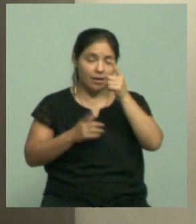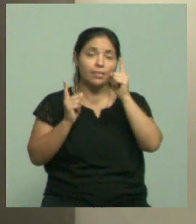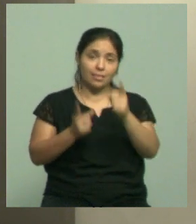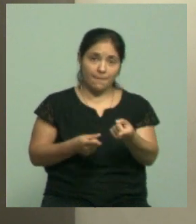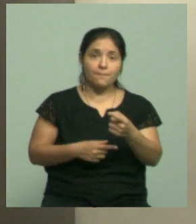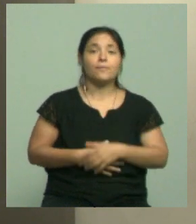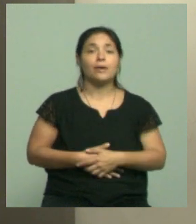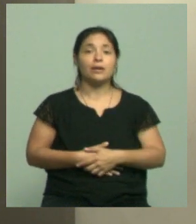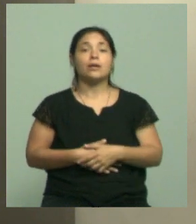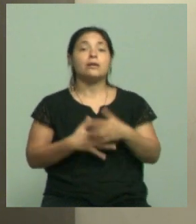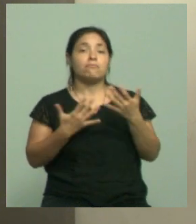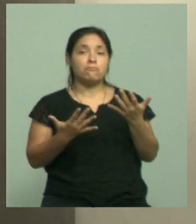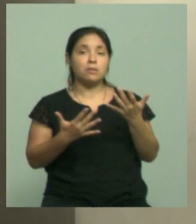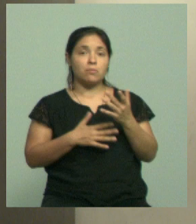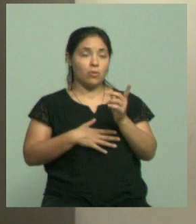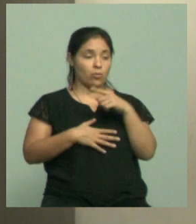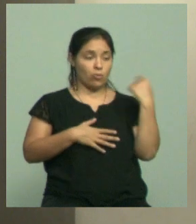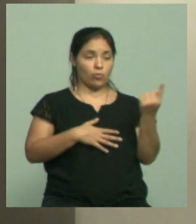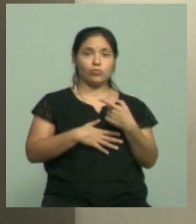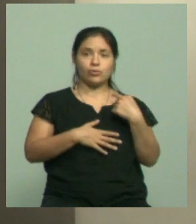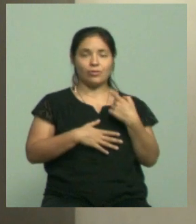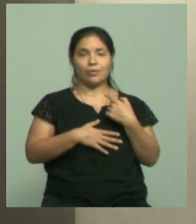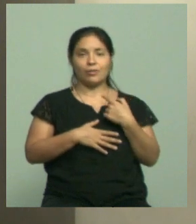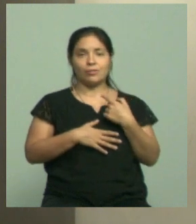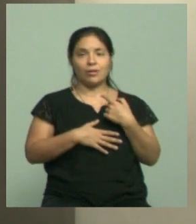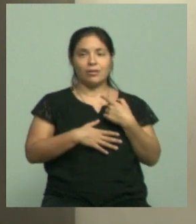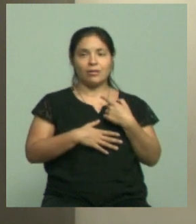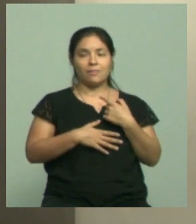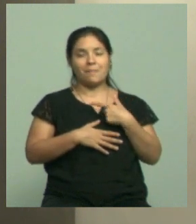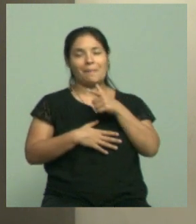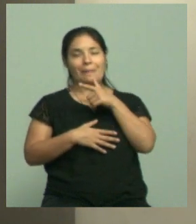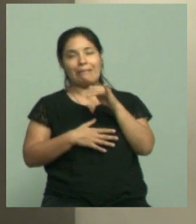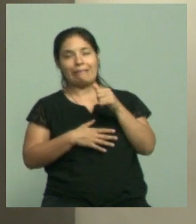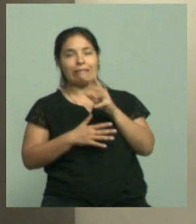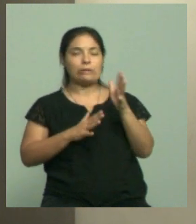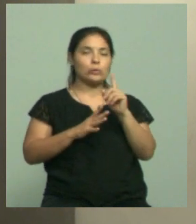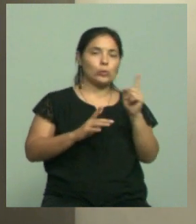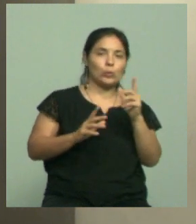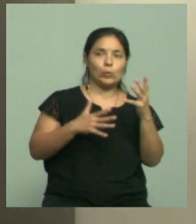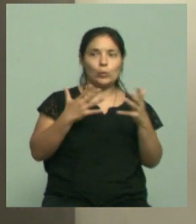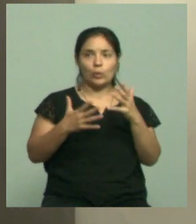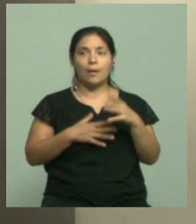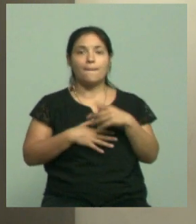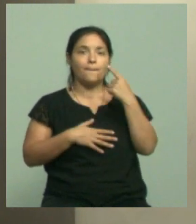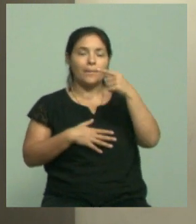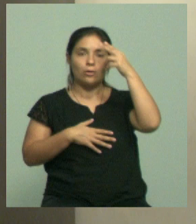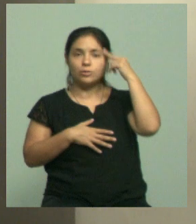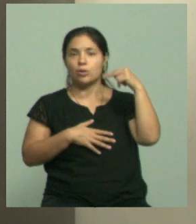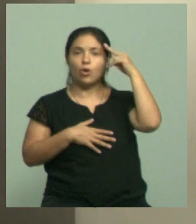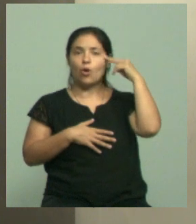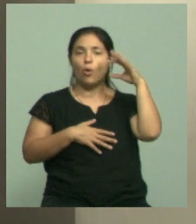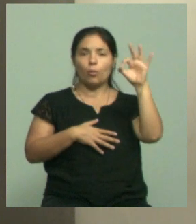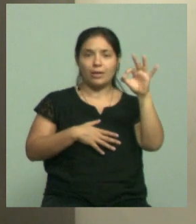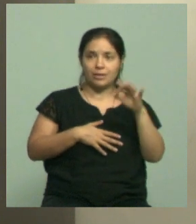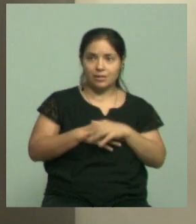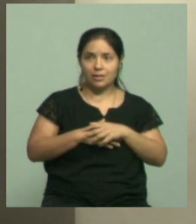presencia que nosotros la habíamos naturalizado negado, y es que Hezbollah, por ejemplo, desde los años 90, que tiene